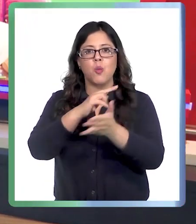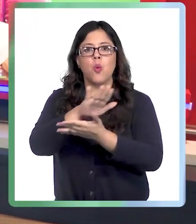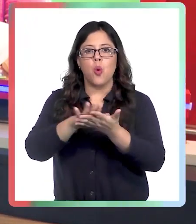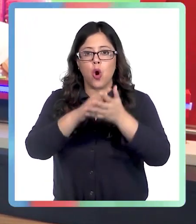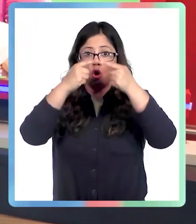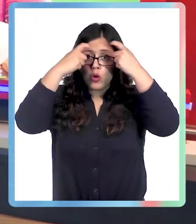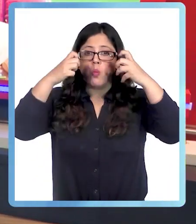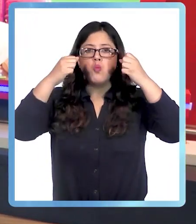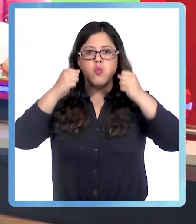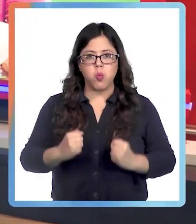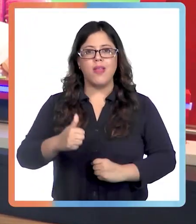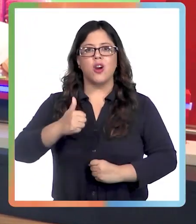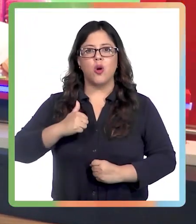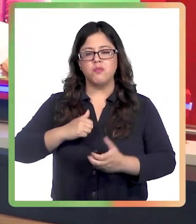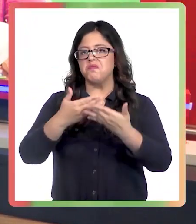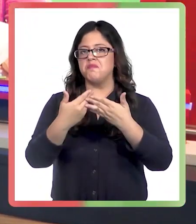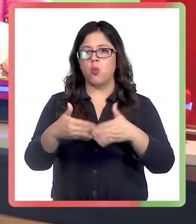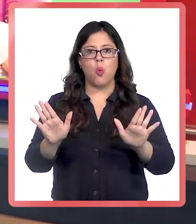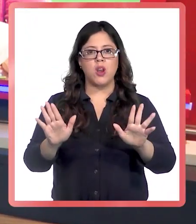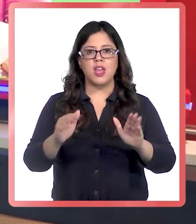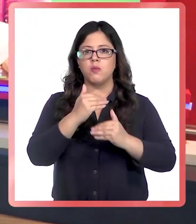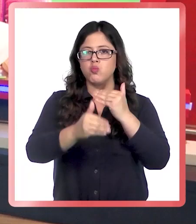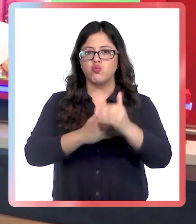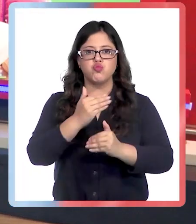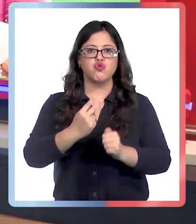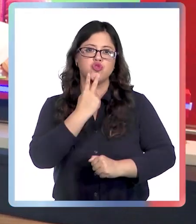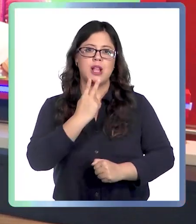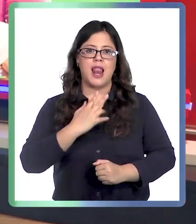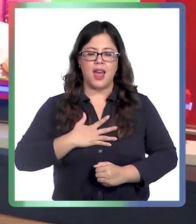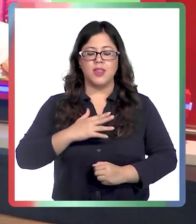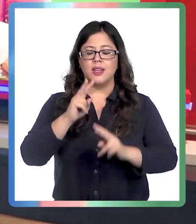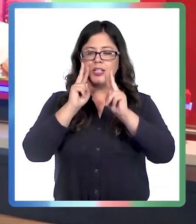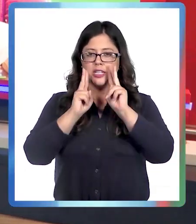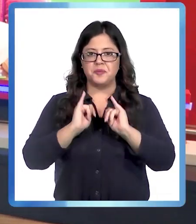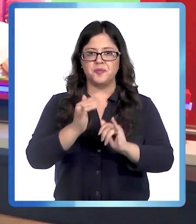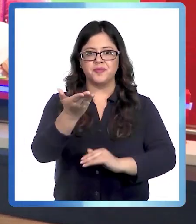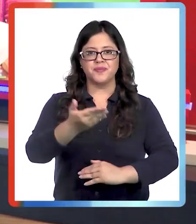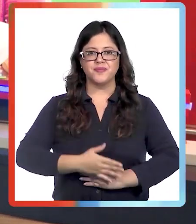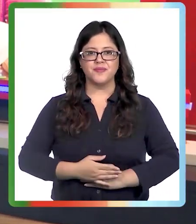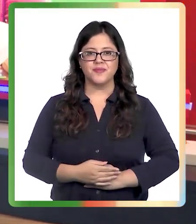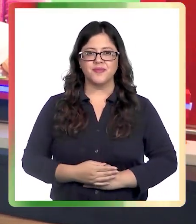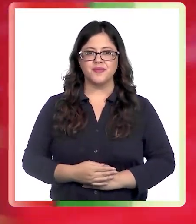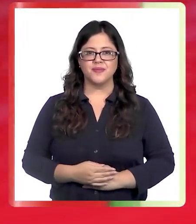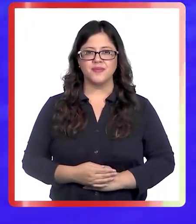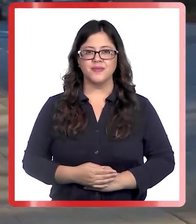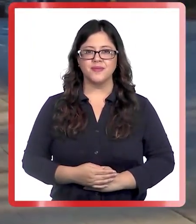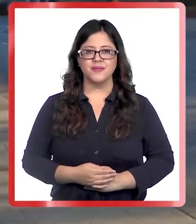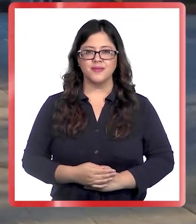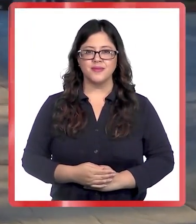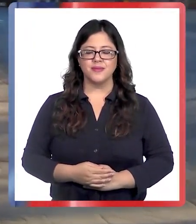de que los sueños se pueden concretar en cualquier etapa de la vida. Contivisión con su historia.